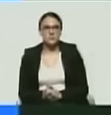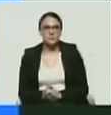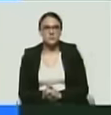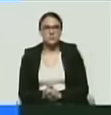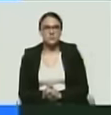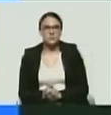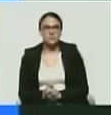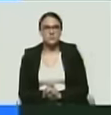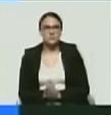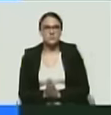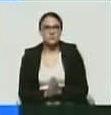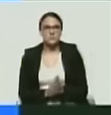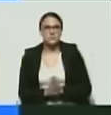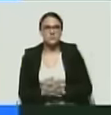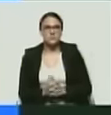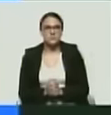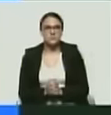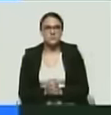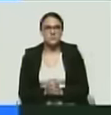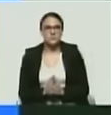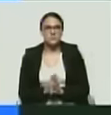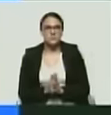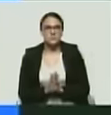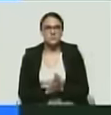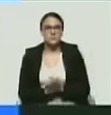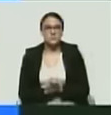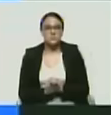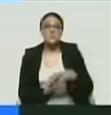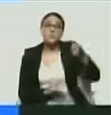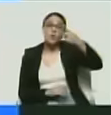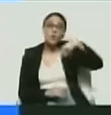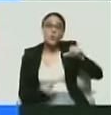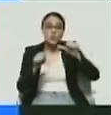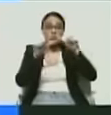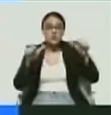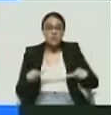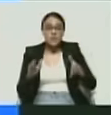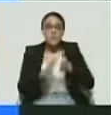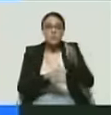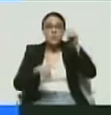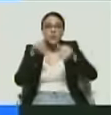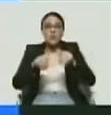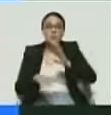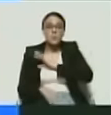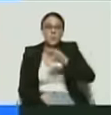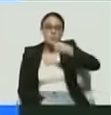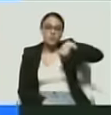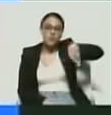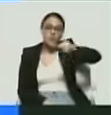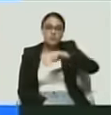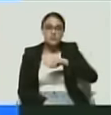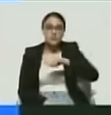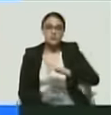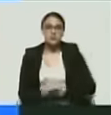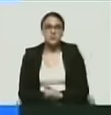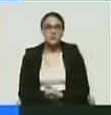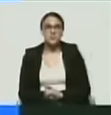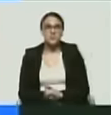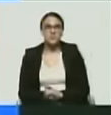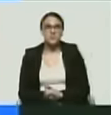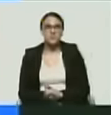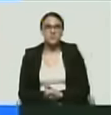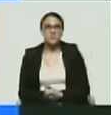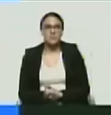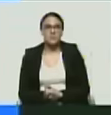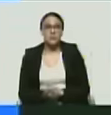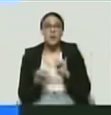de ella, sino las generalidades. Es nuestra maquinaria electoral. Curiosamente,